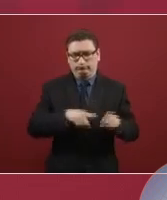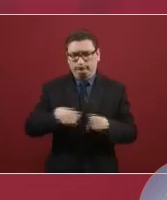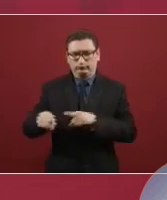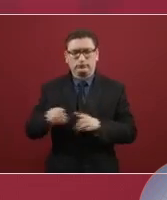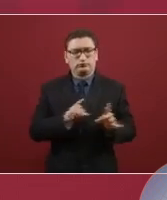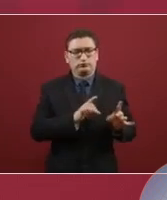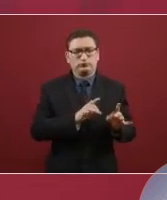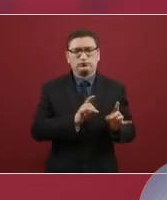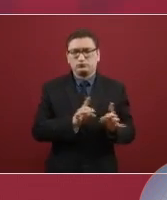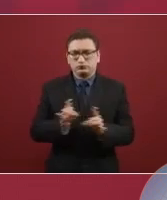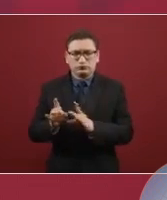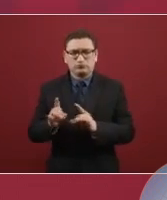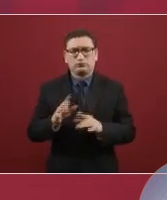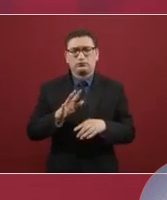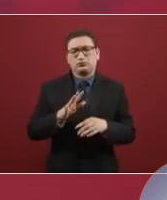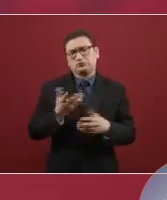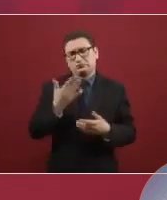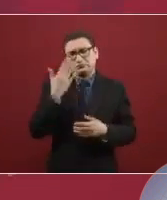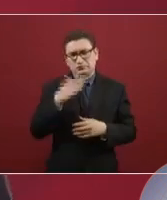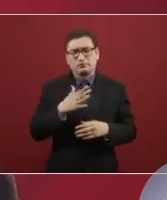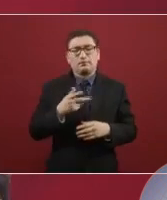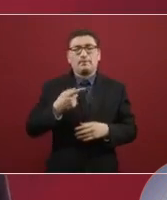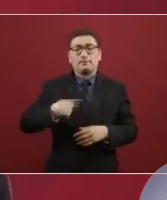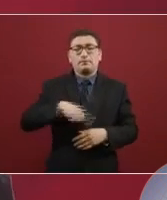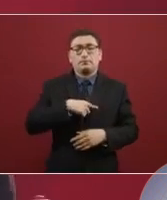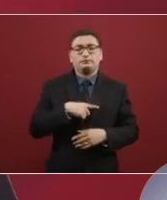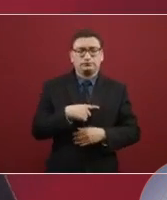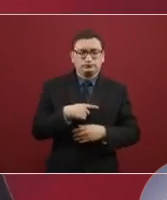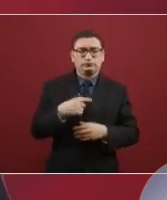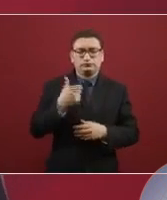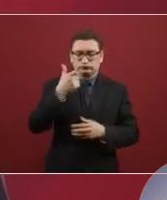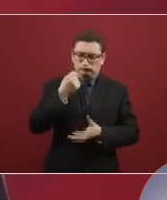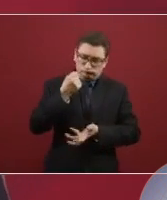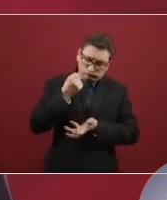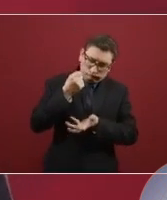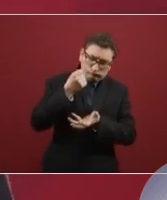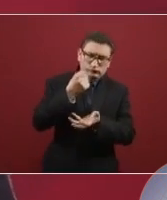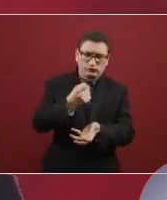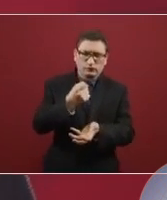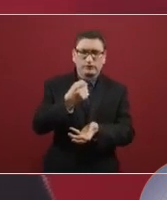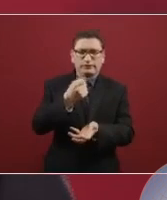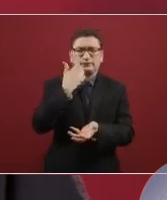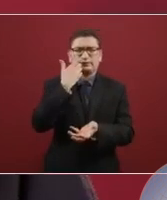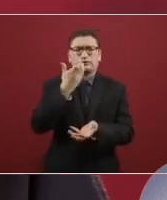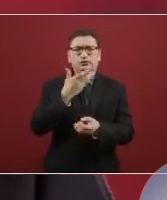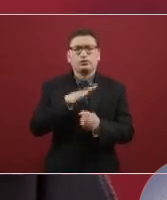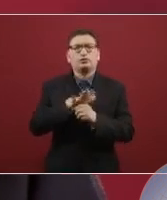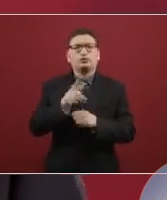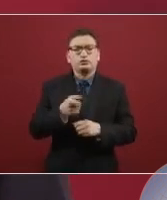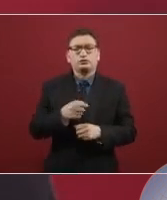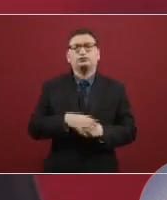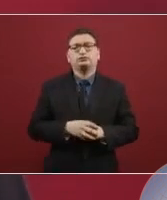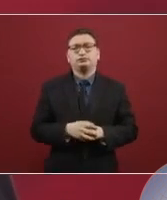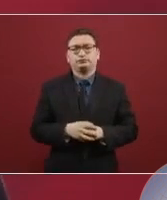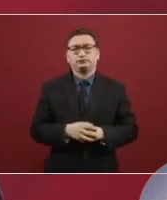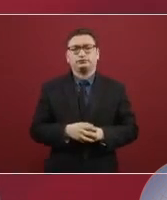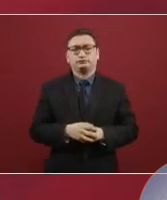son complejas pero nosotros estamos entregando los recursos a los